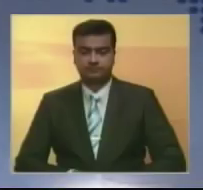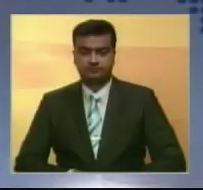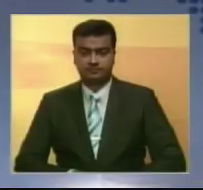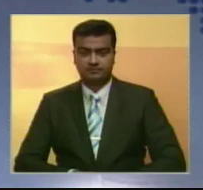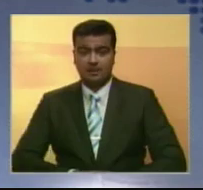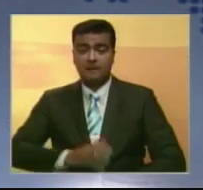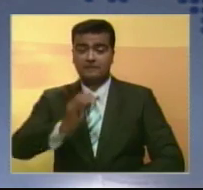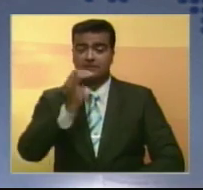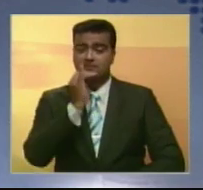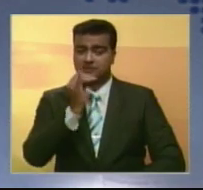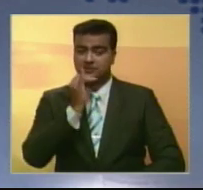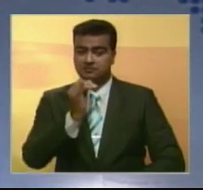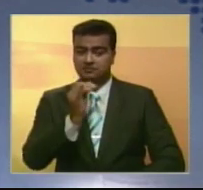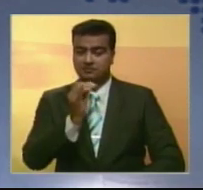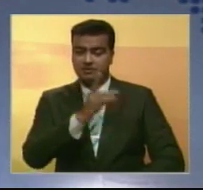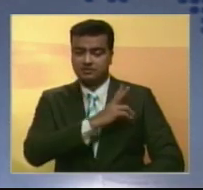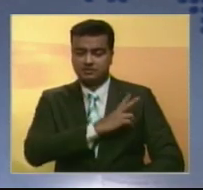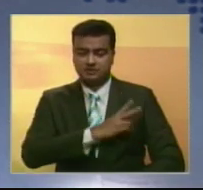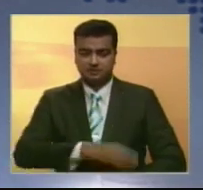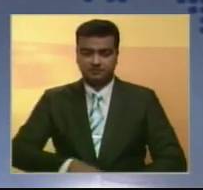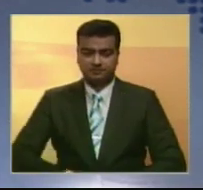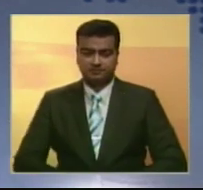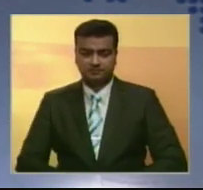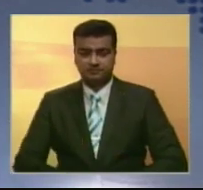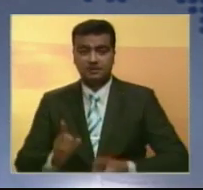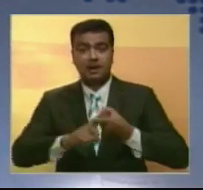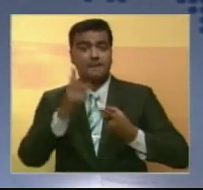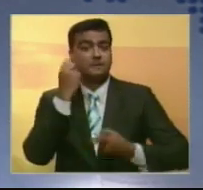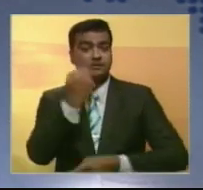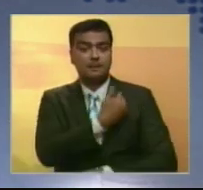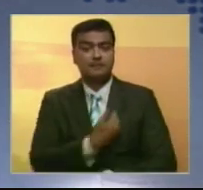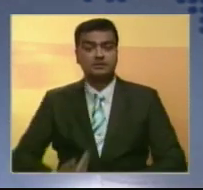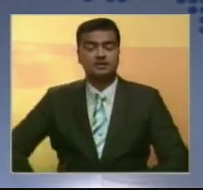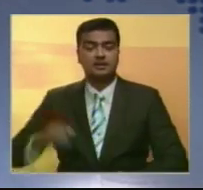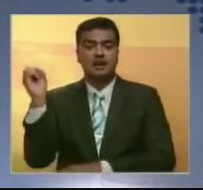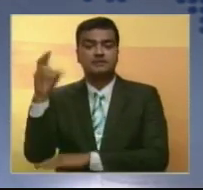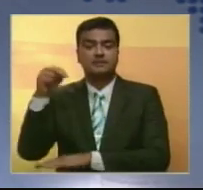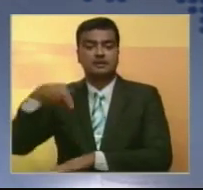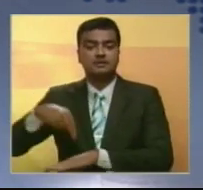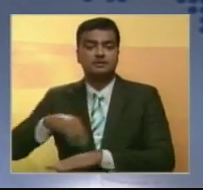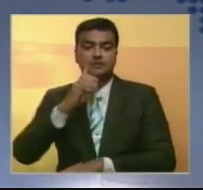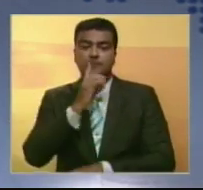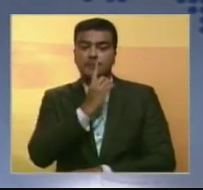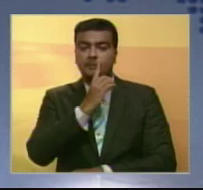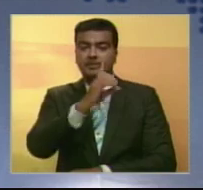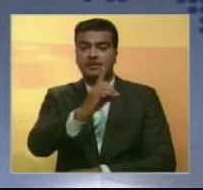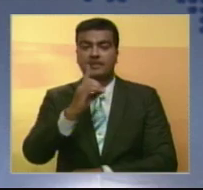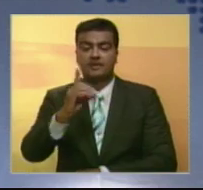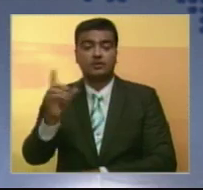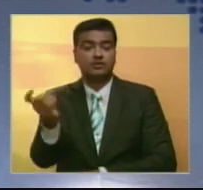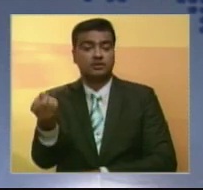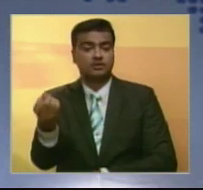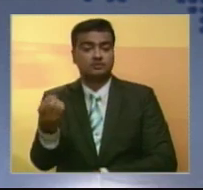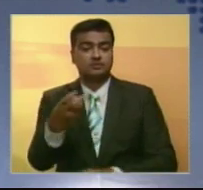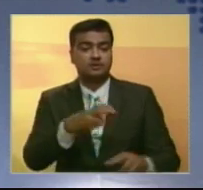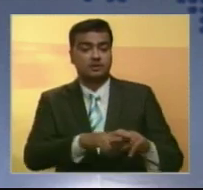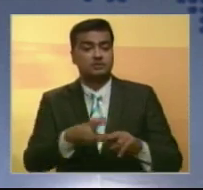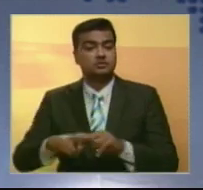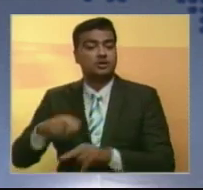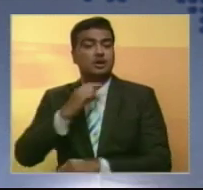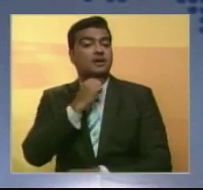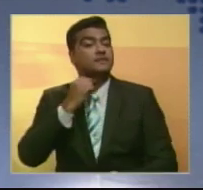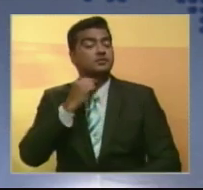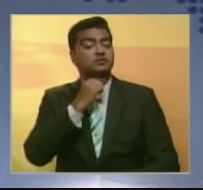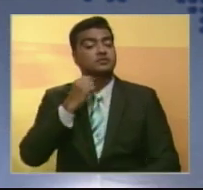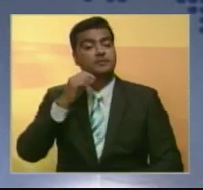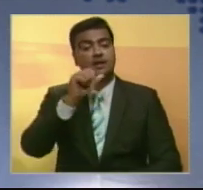Continuamos con más información en su noticiero Venevisión. La esposa del presidente de la Asamblea Nacional, Diana D'Agostino, se reunió con el nuncio